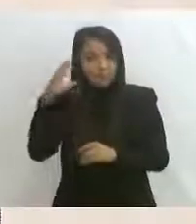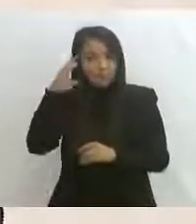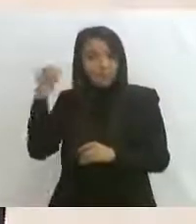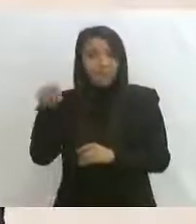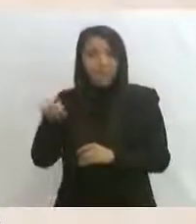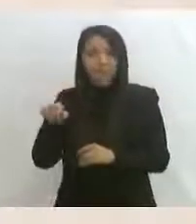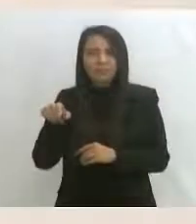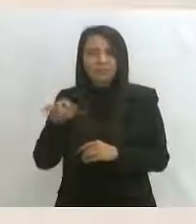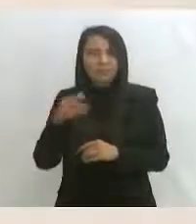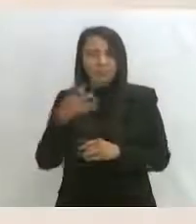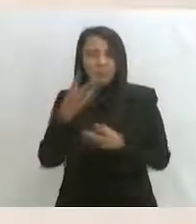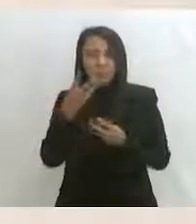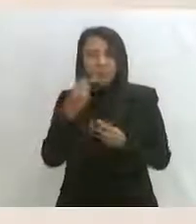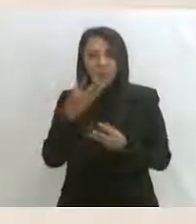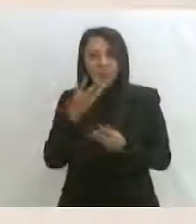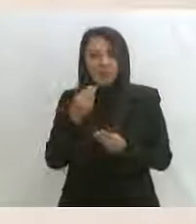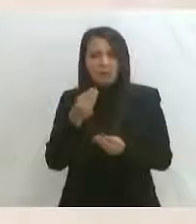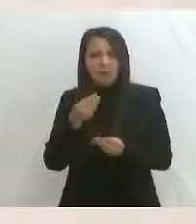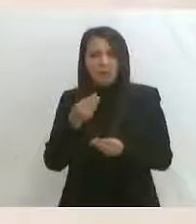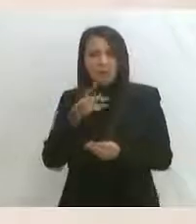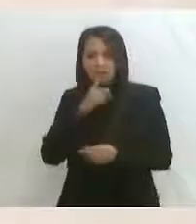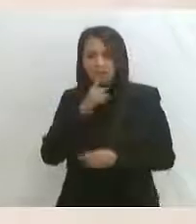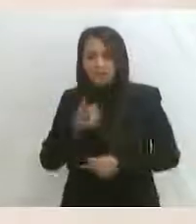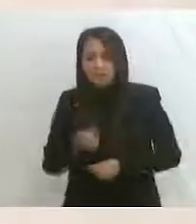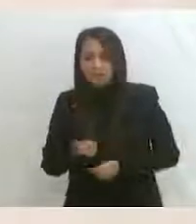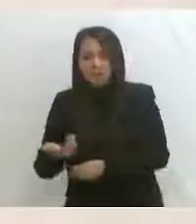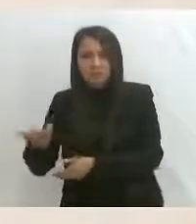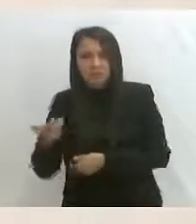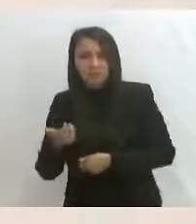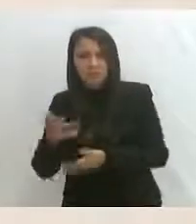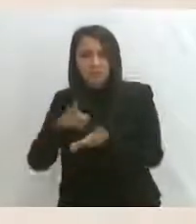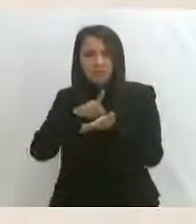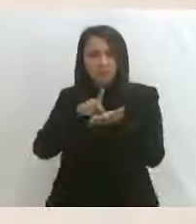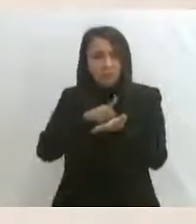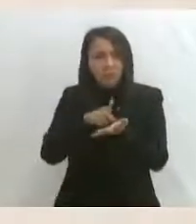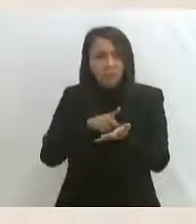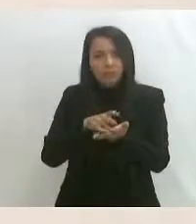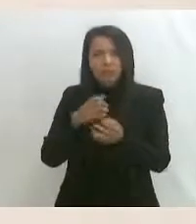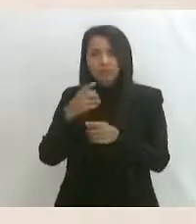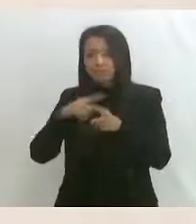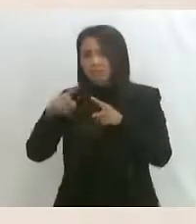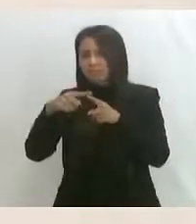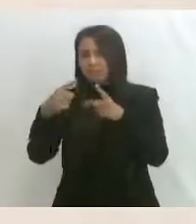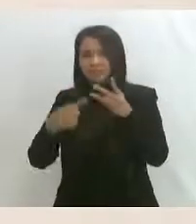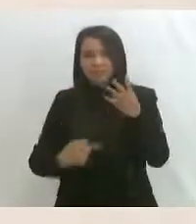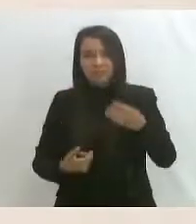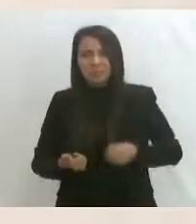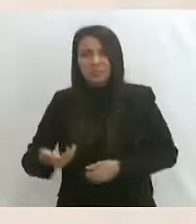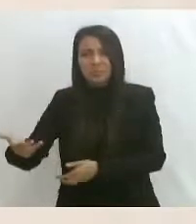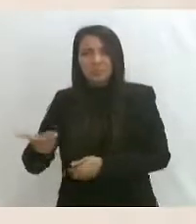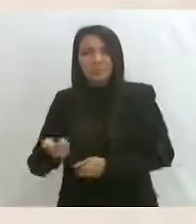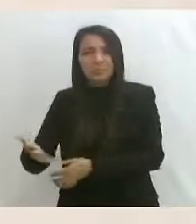entraba de todo, contrabando y drogas.